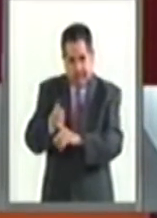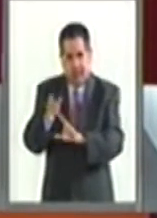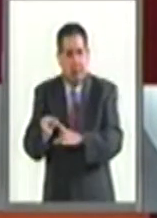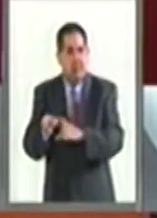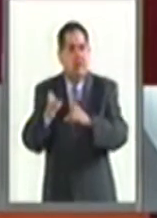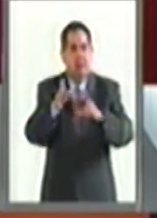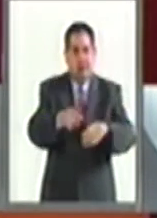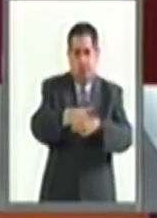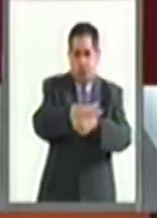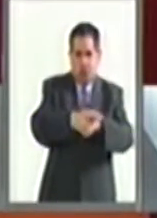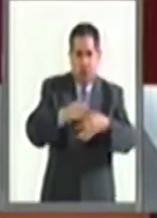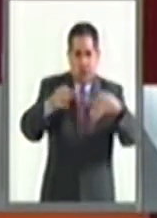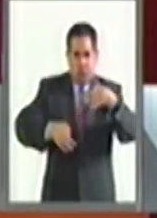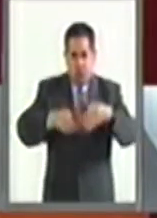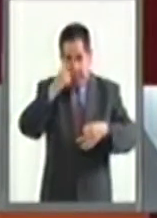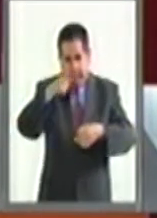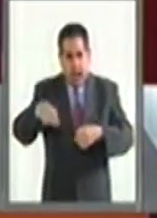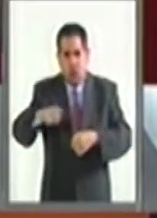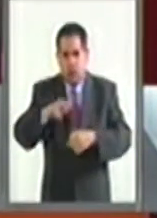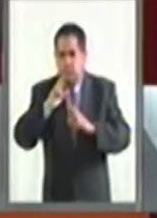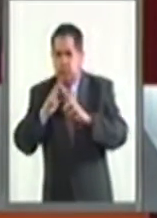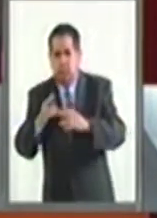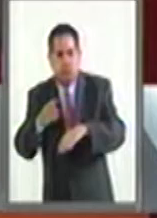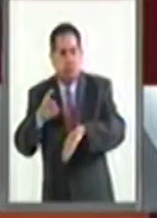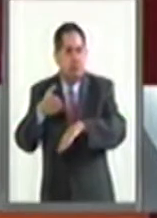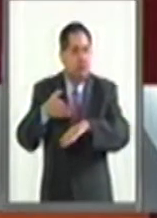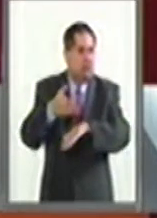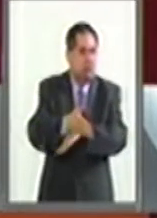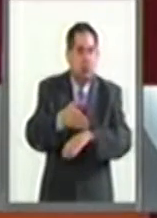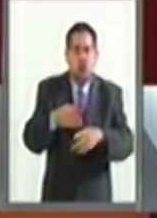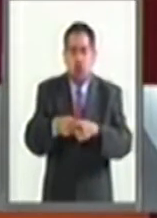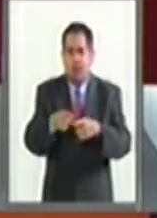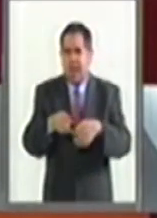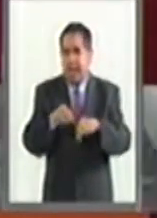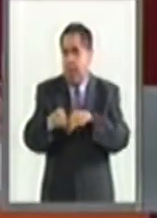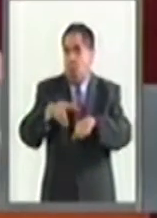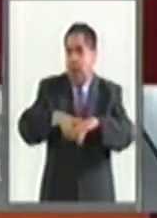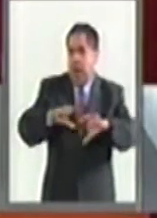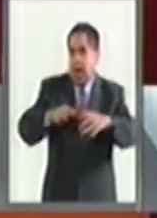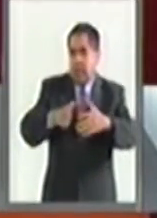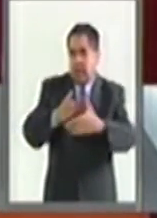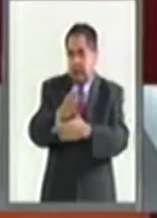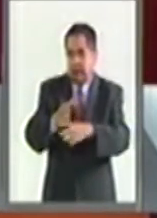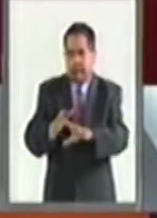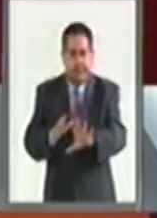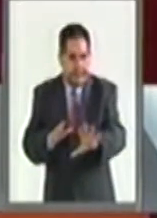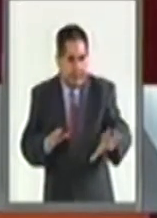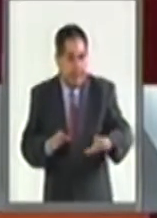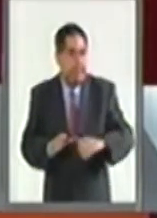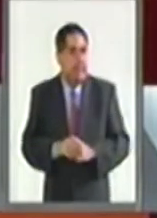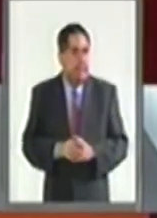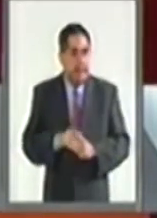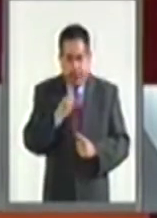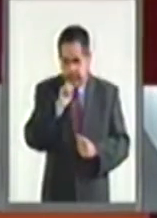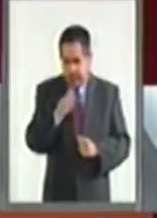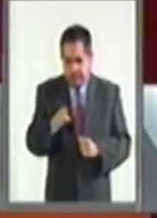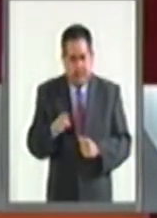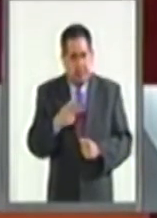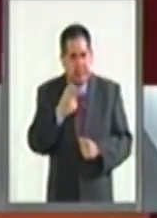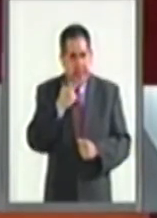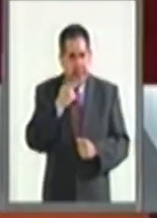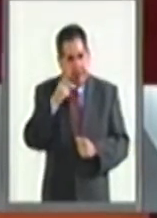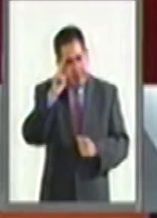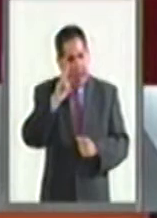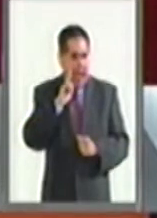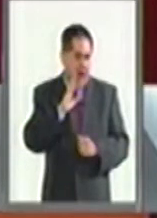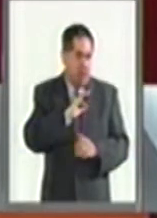tribunales electorales locales para resolver conflictos laborales entre dichos órganos y sus servidores, servirá en